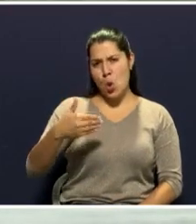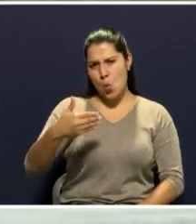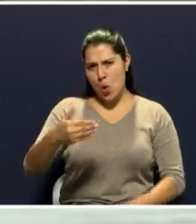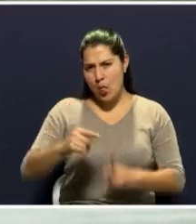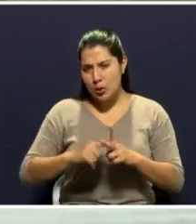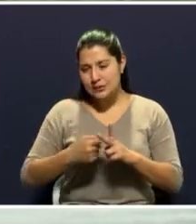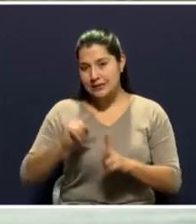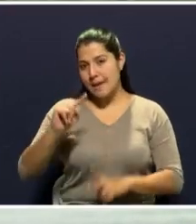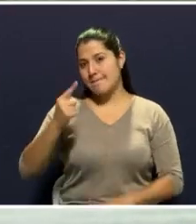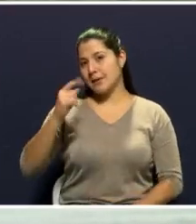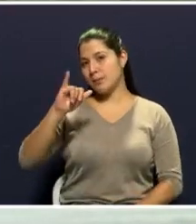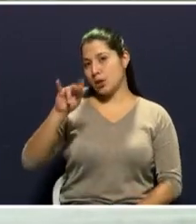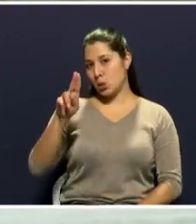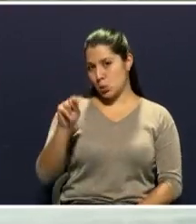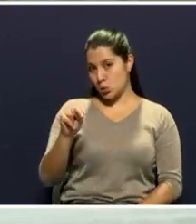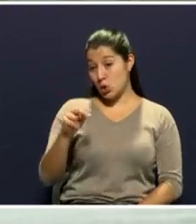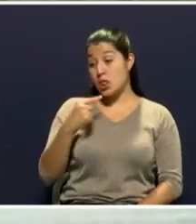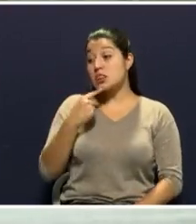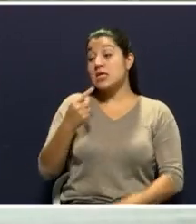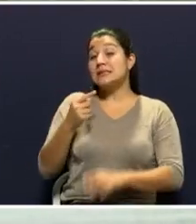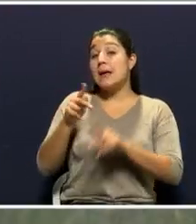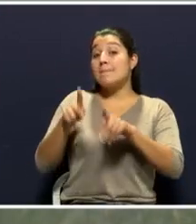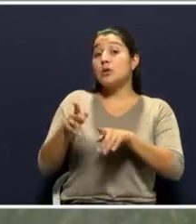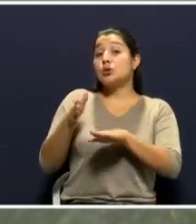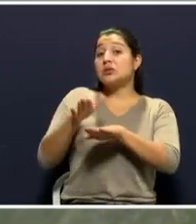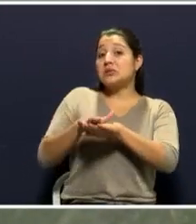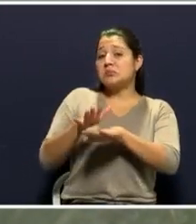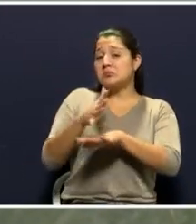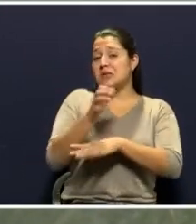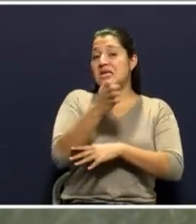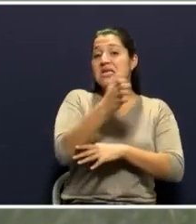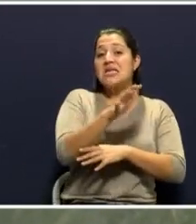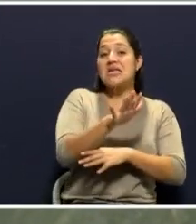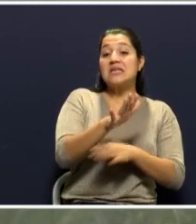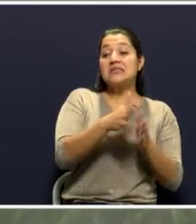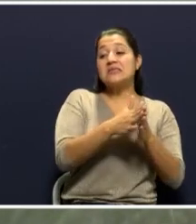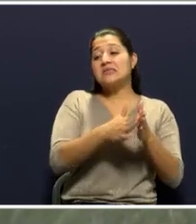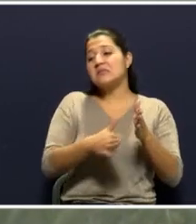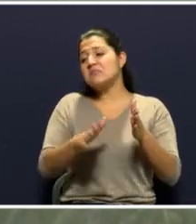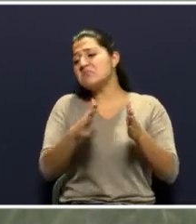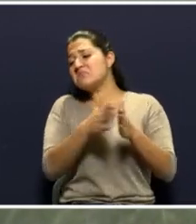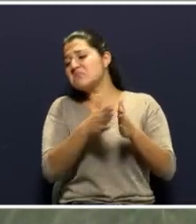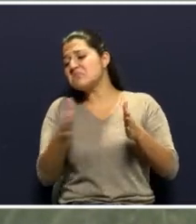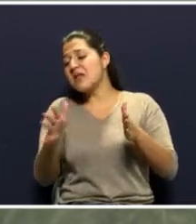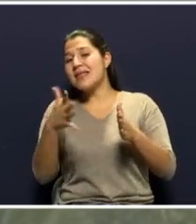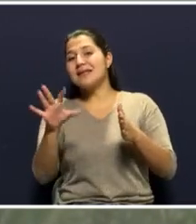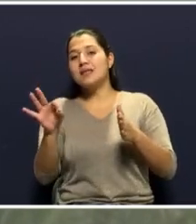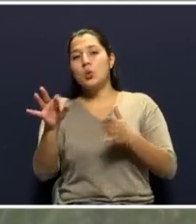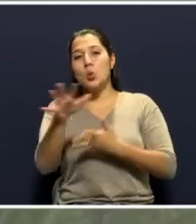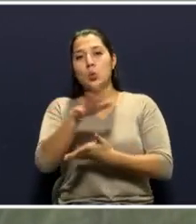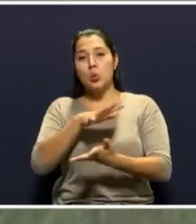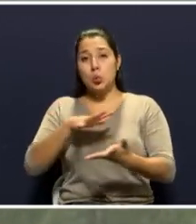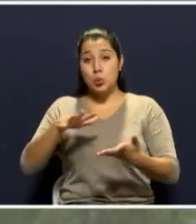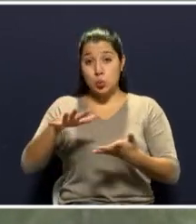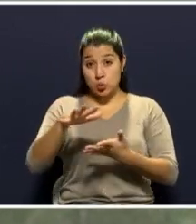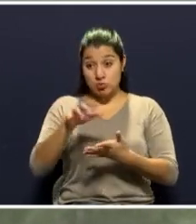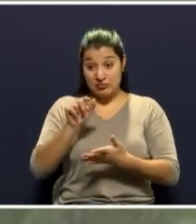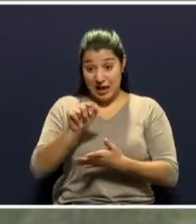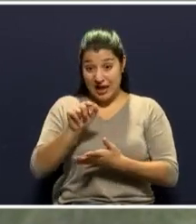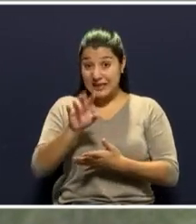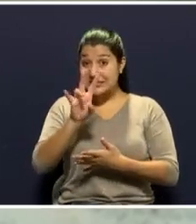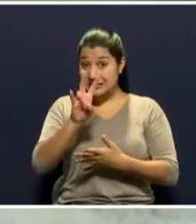De acuerdo con los expertos, se pronostican entre 15 y 19 ciclones. 7 de ellos podrían convertirse